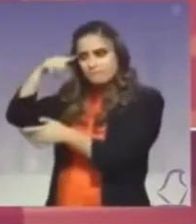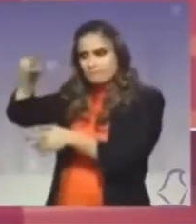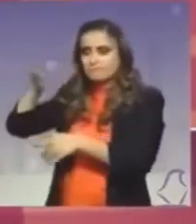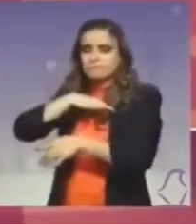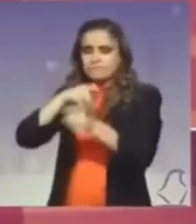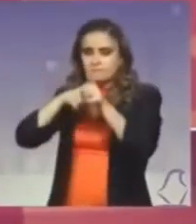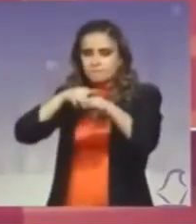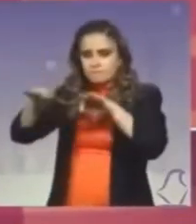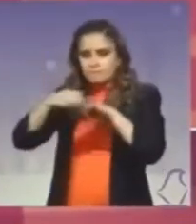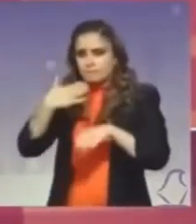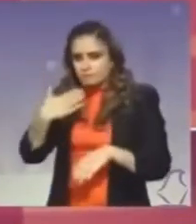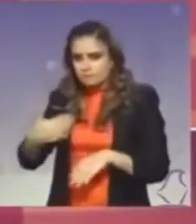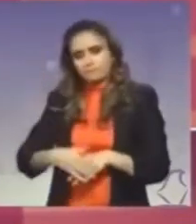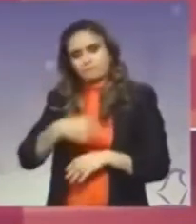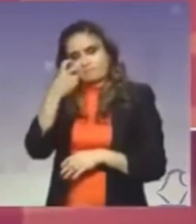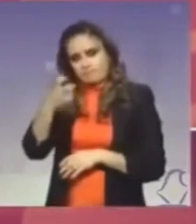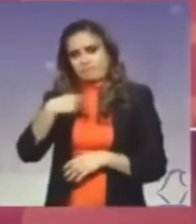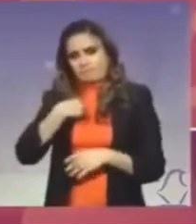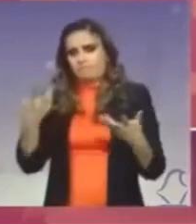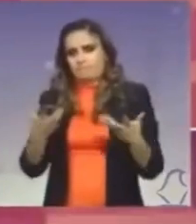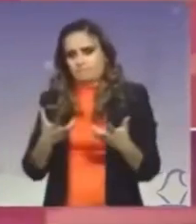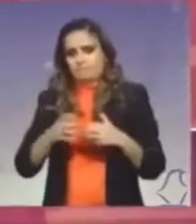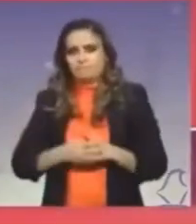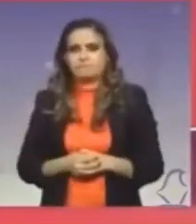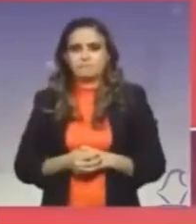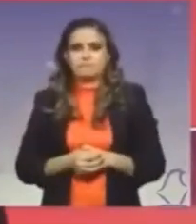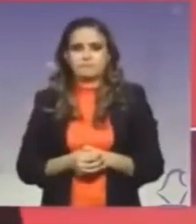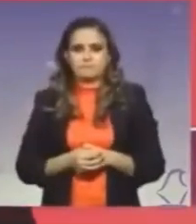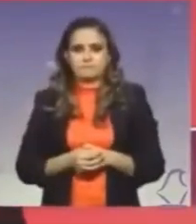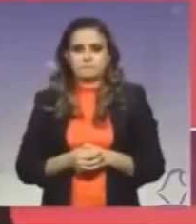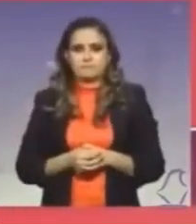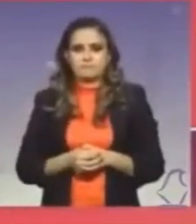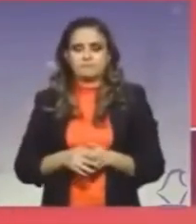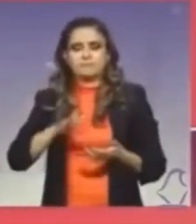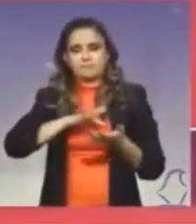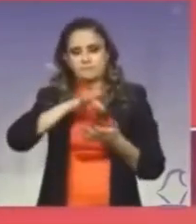empleo. Eso es lo que yo haría. Gracias, candidato. Vamos.